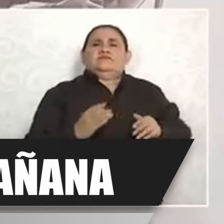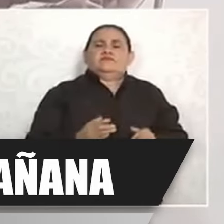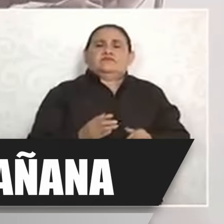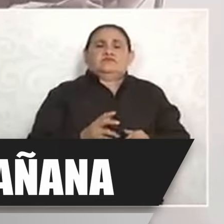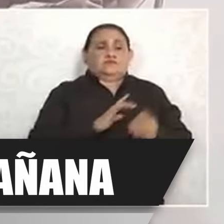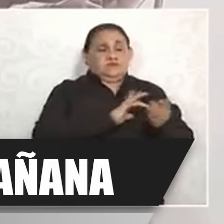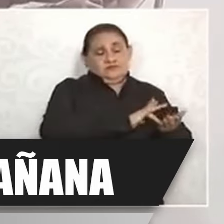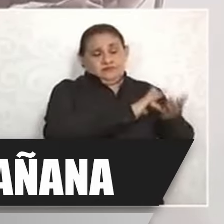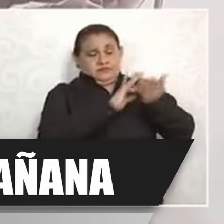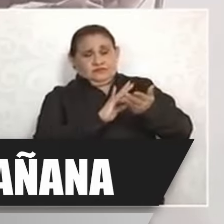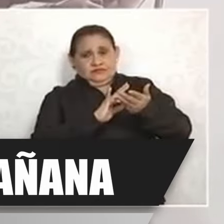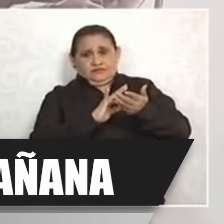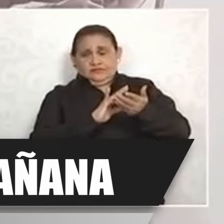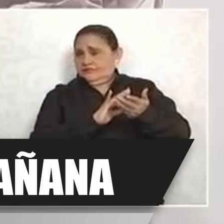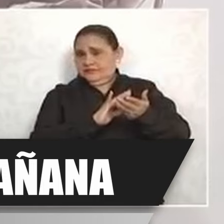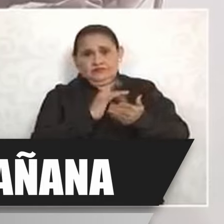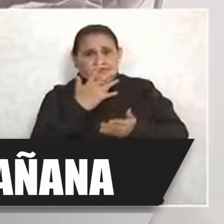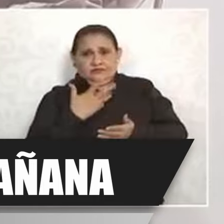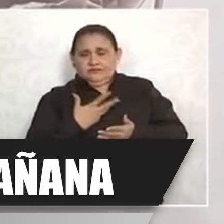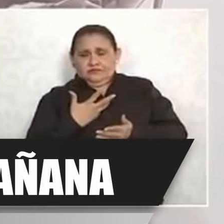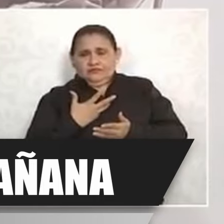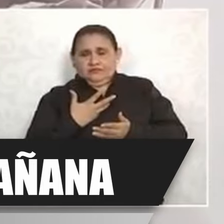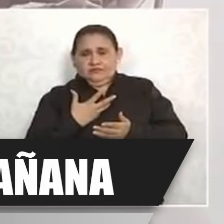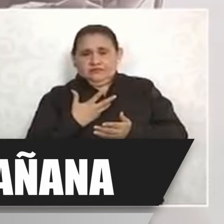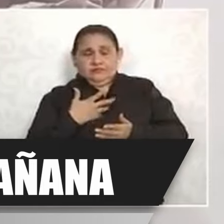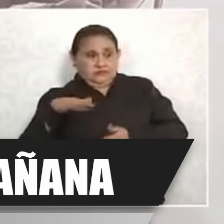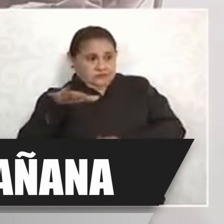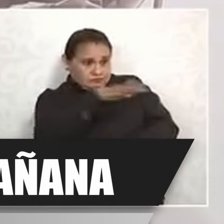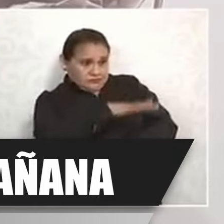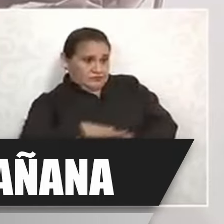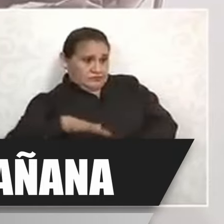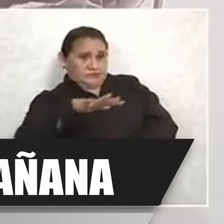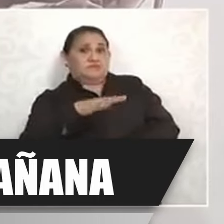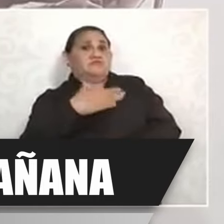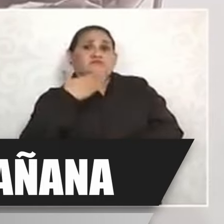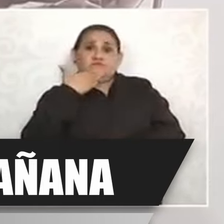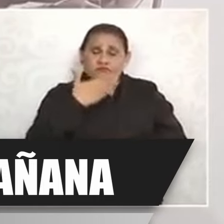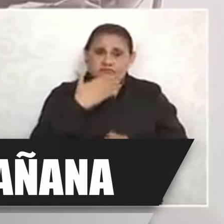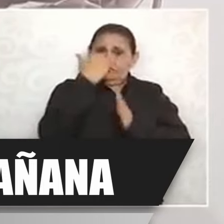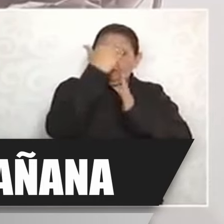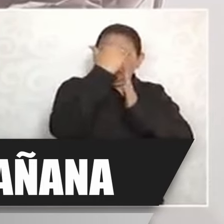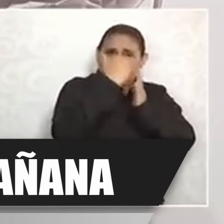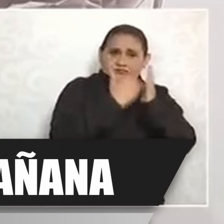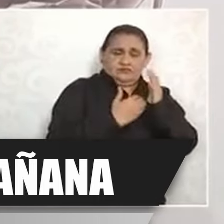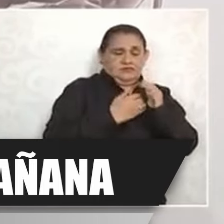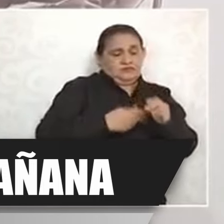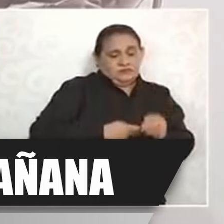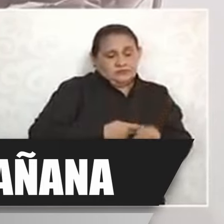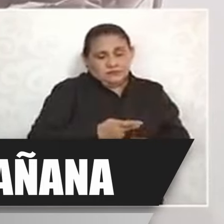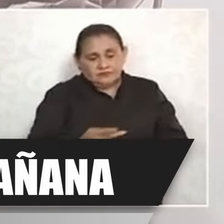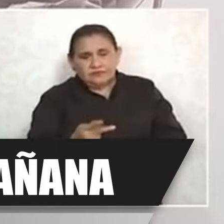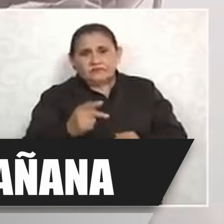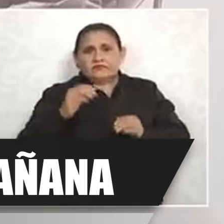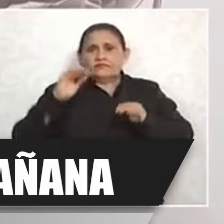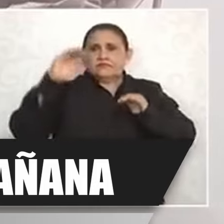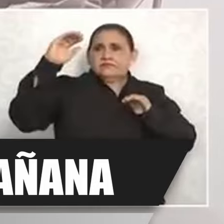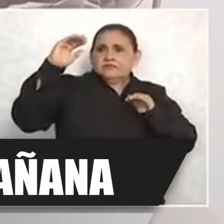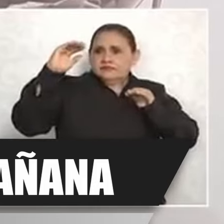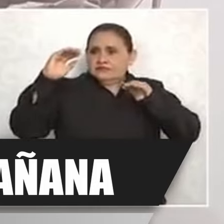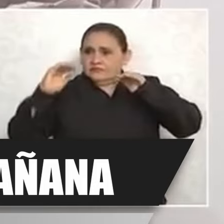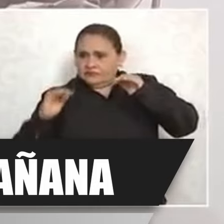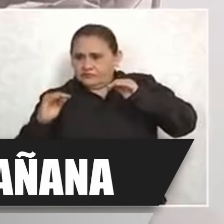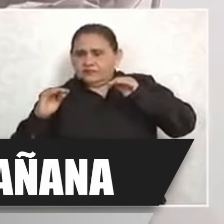apoya al que menos tiene, a todo México le va mejor. Disminuyó la pobreza, las desigualdades,